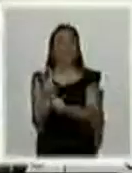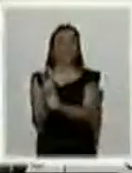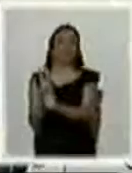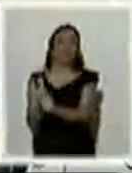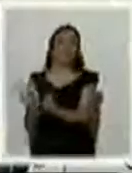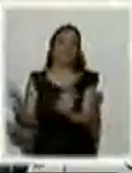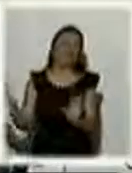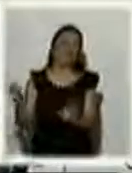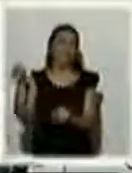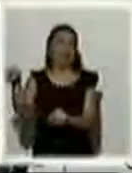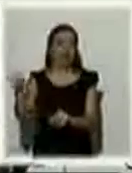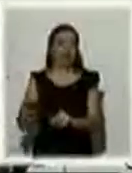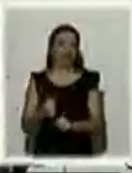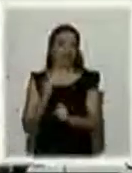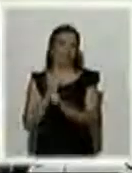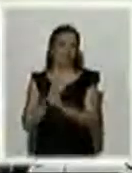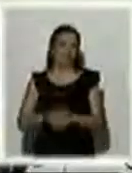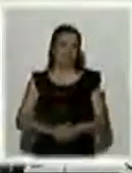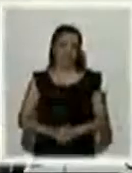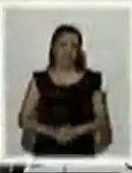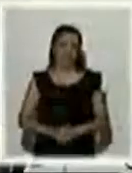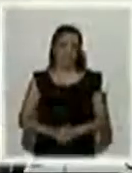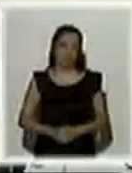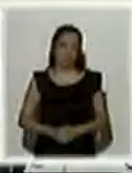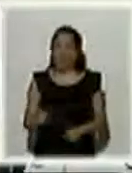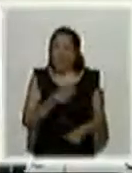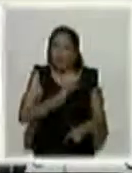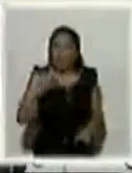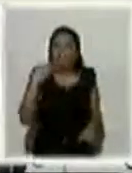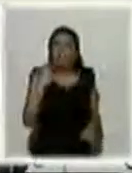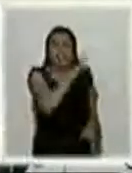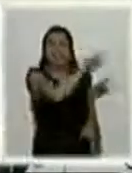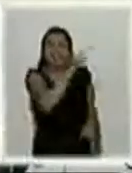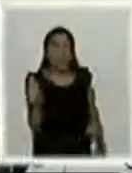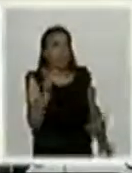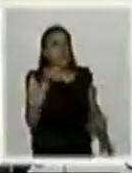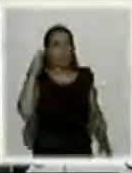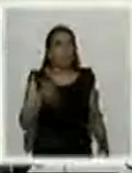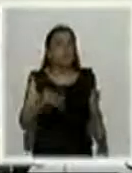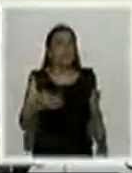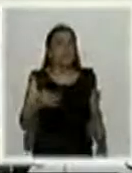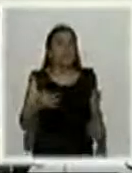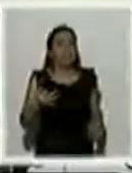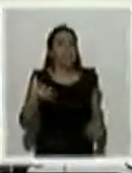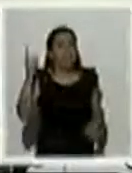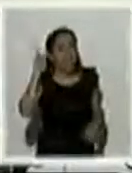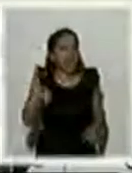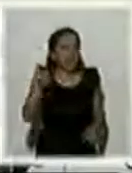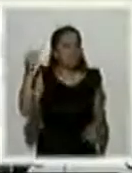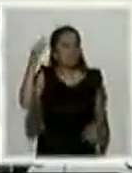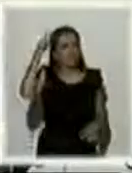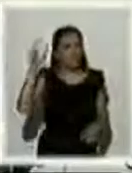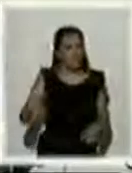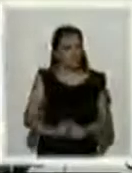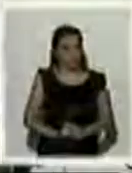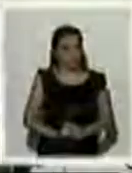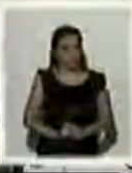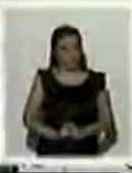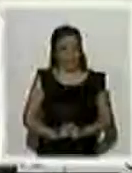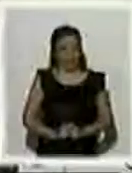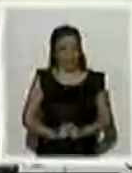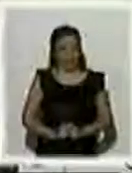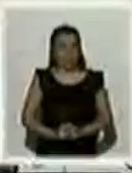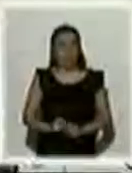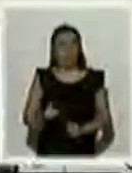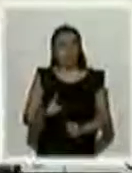juez. Para terminar de una vez por todas con estos atropellos, tanto de las